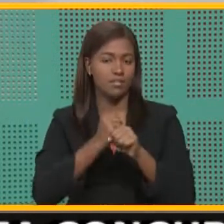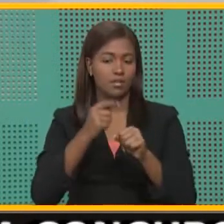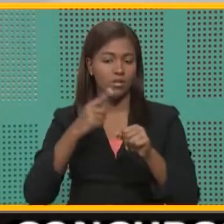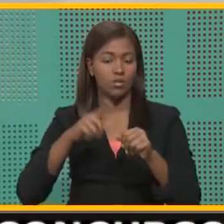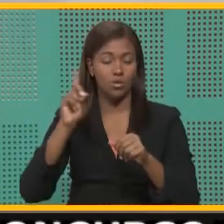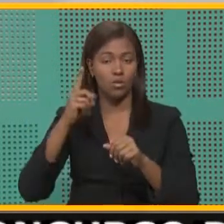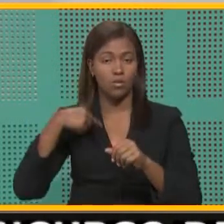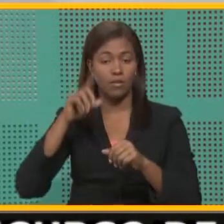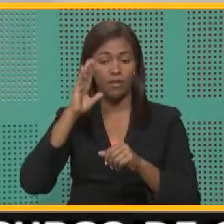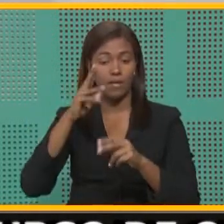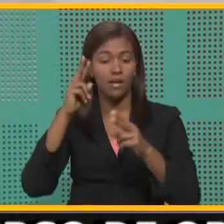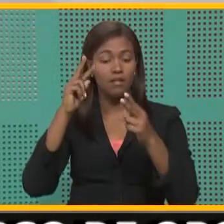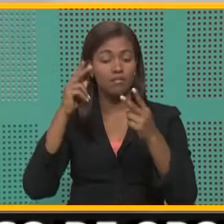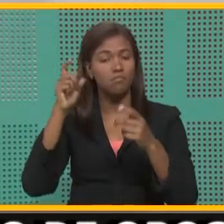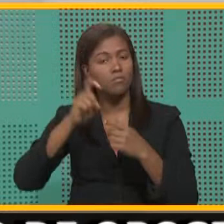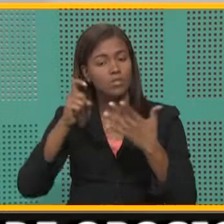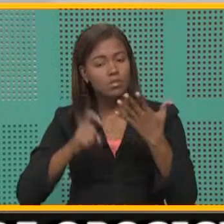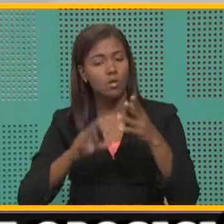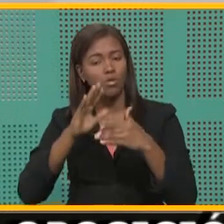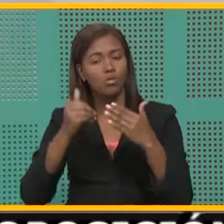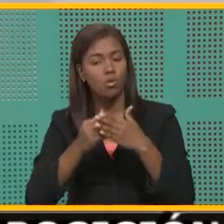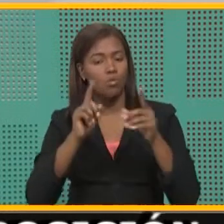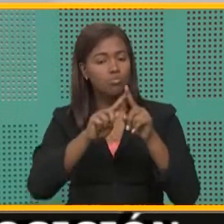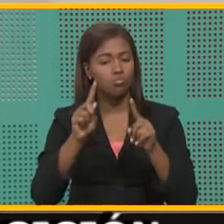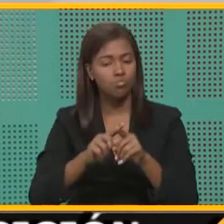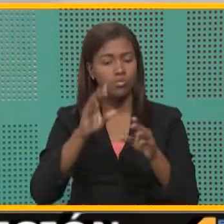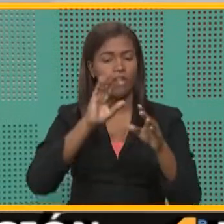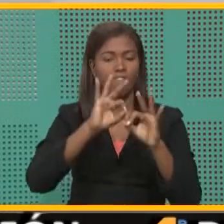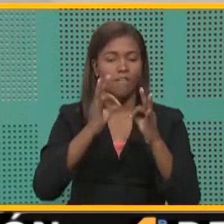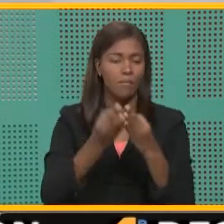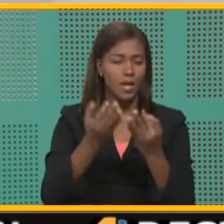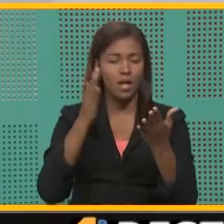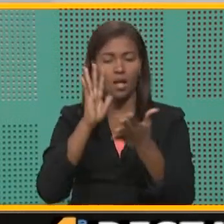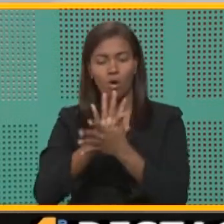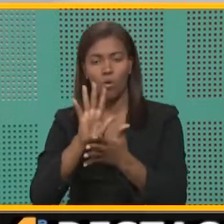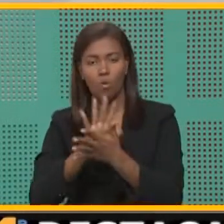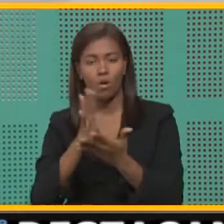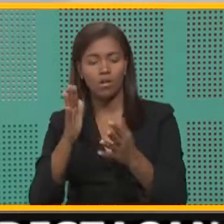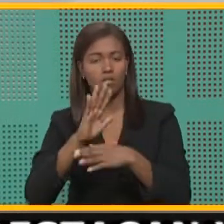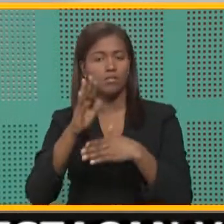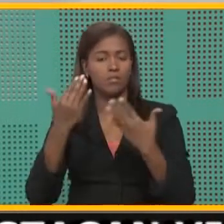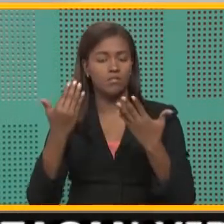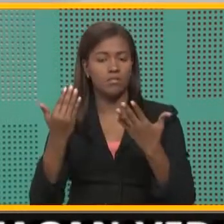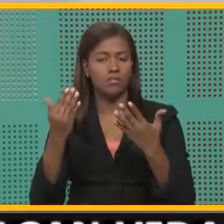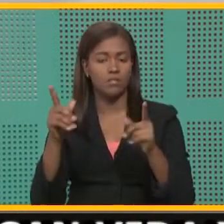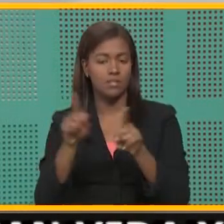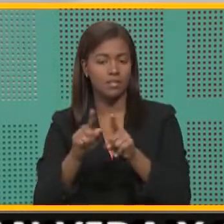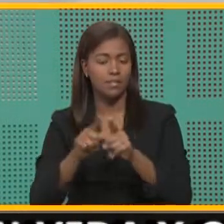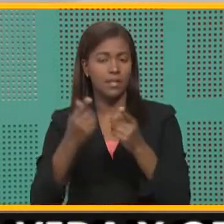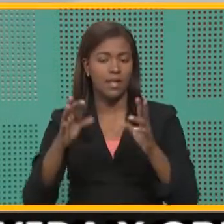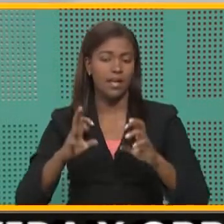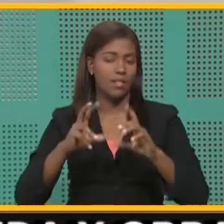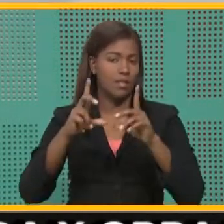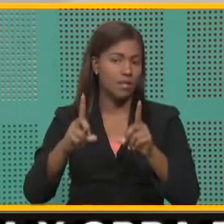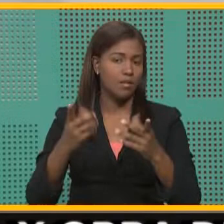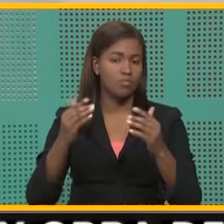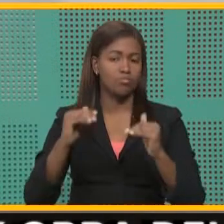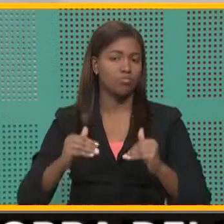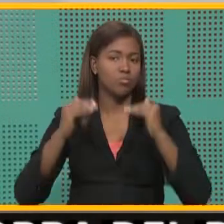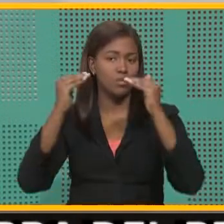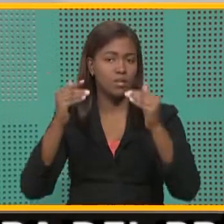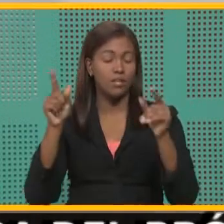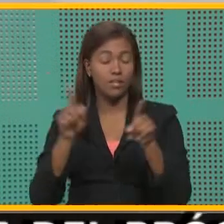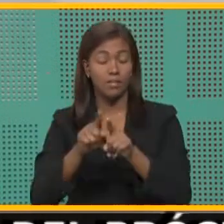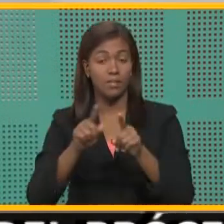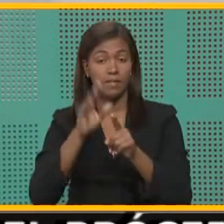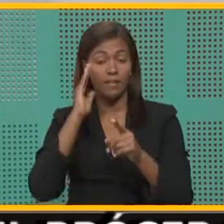a ejercitar todos los planes a nivel de familia, a nivel de las escuelas, a nivel de educación superior y